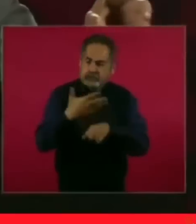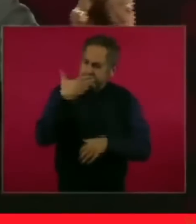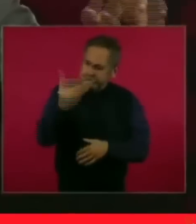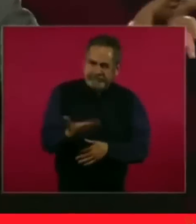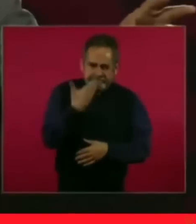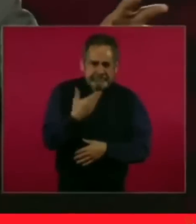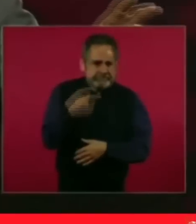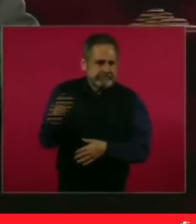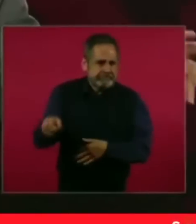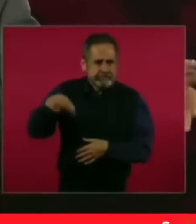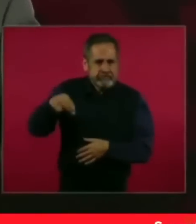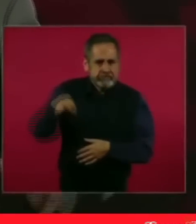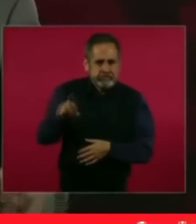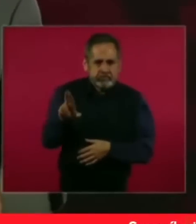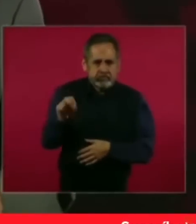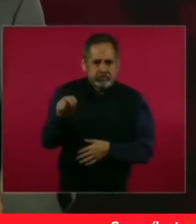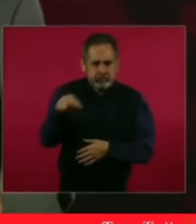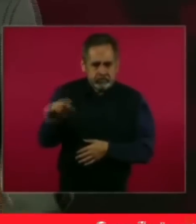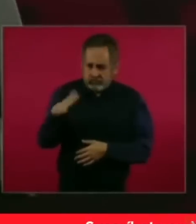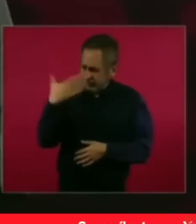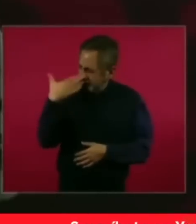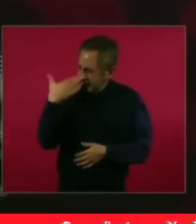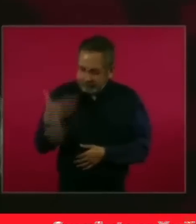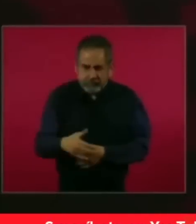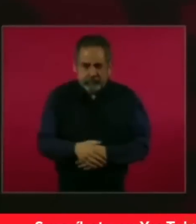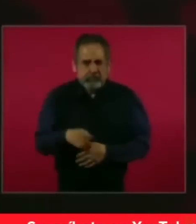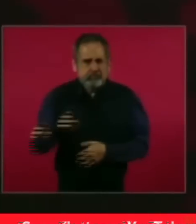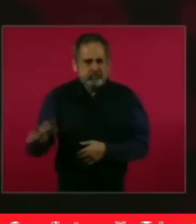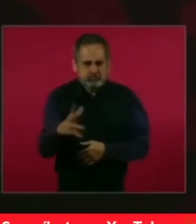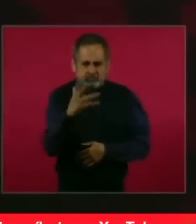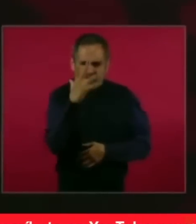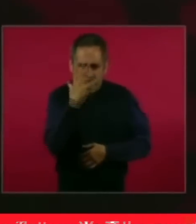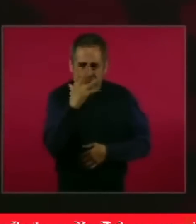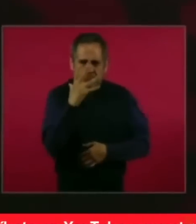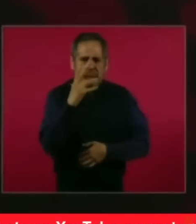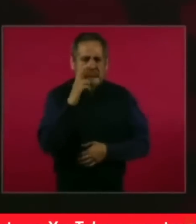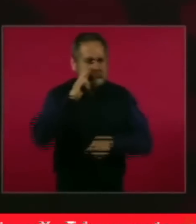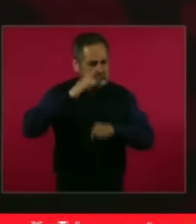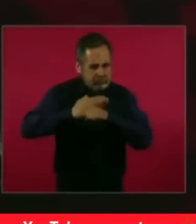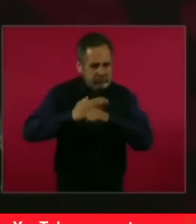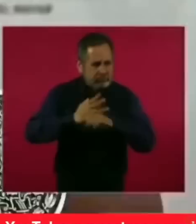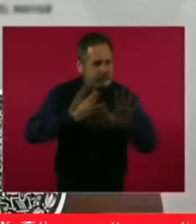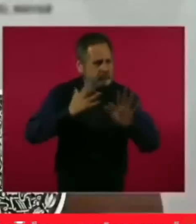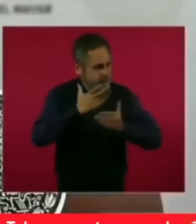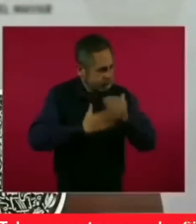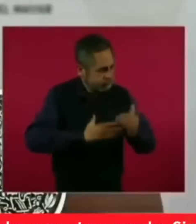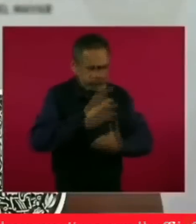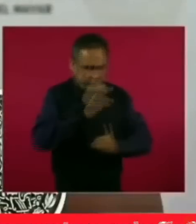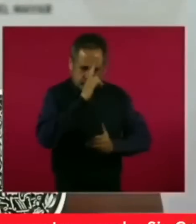de los opositores. Él serio, respetuoso.